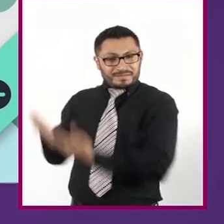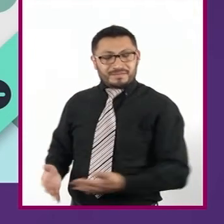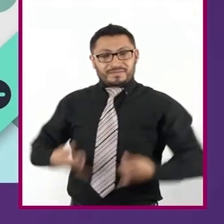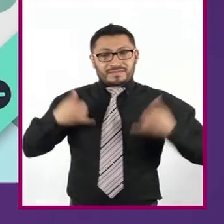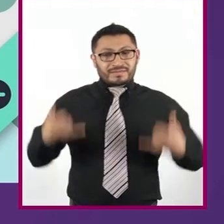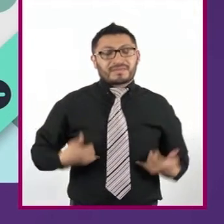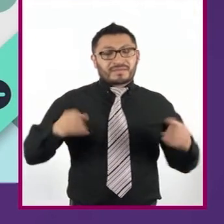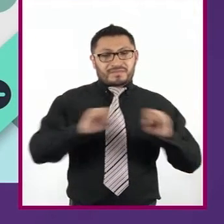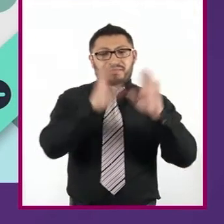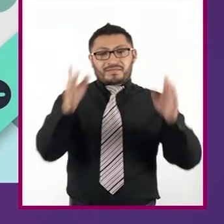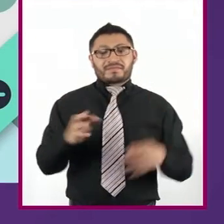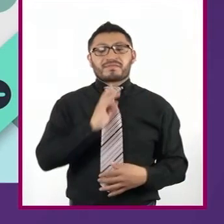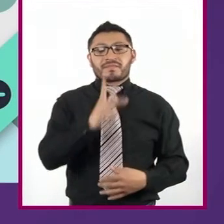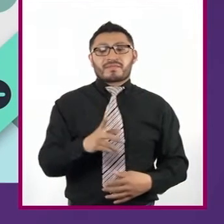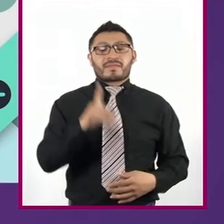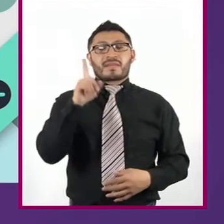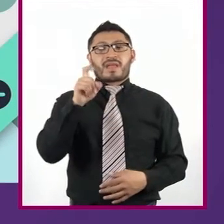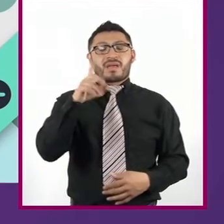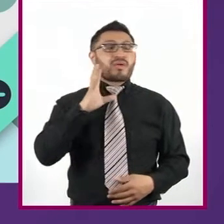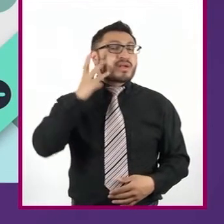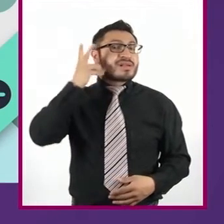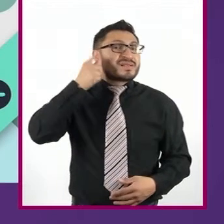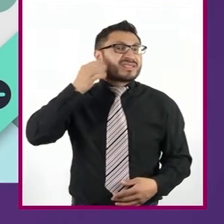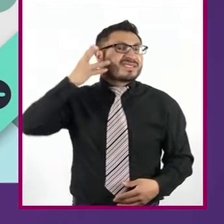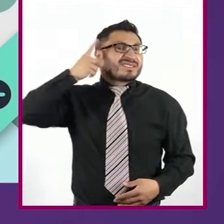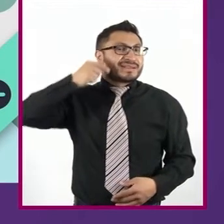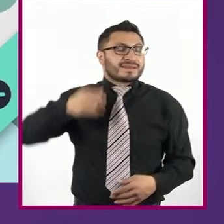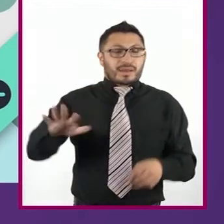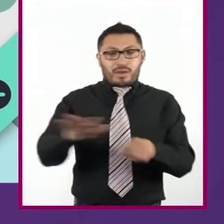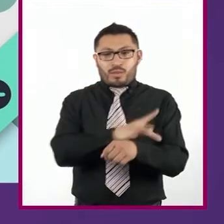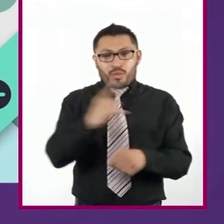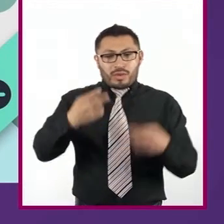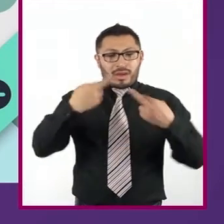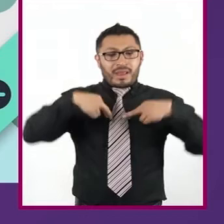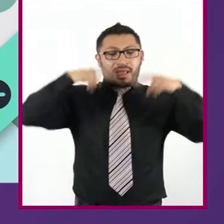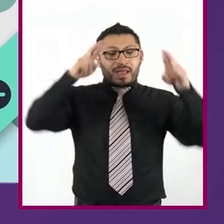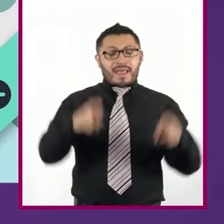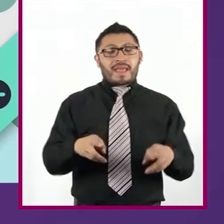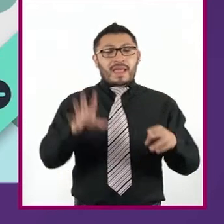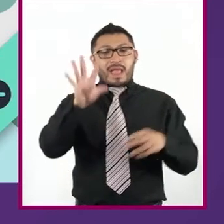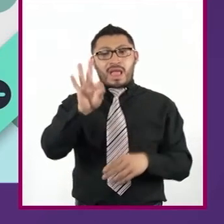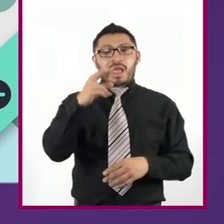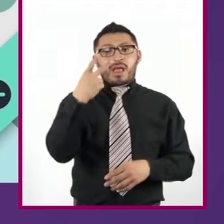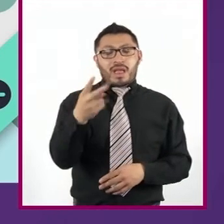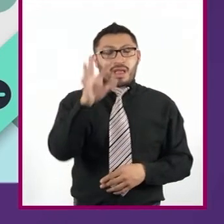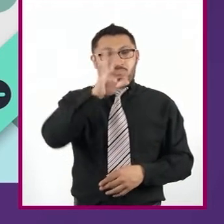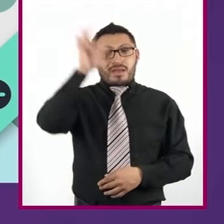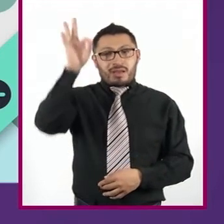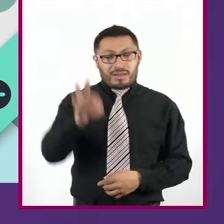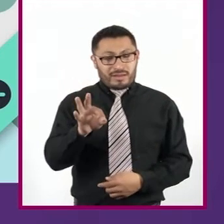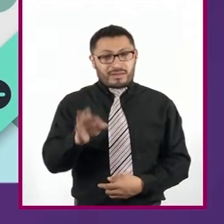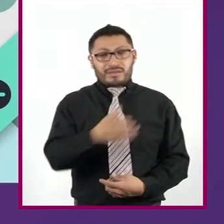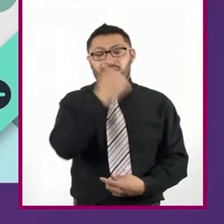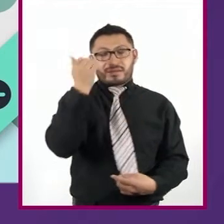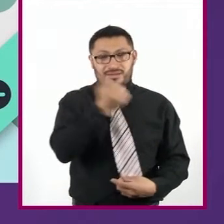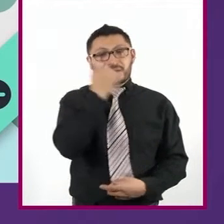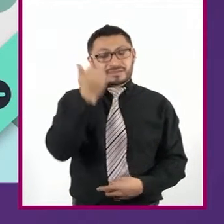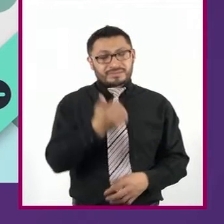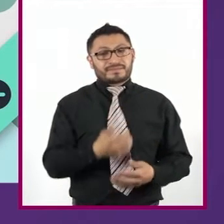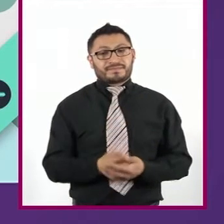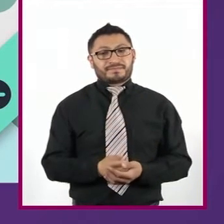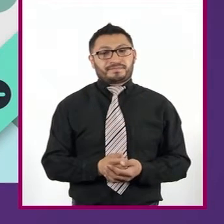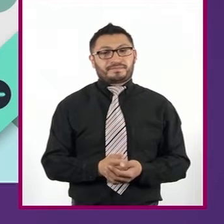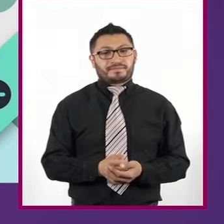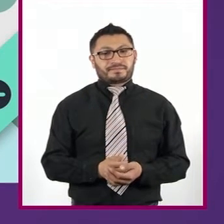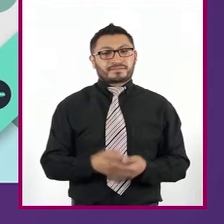claramente prefieren el agua de limón, porque representan el 42% de las alumnas y los